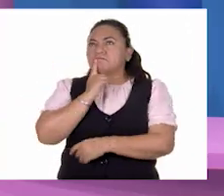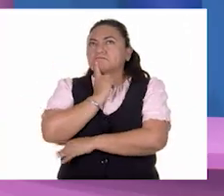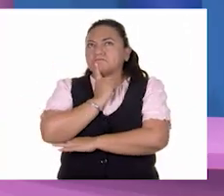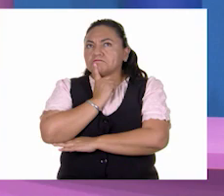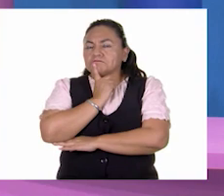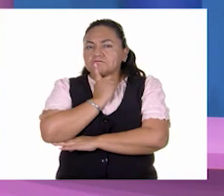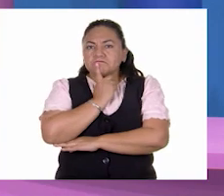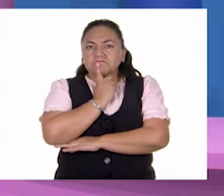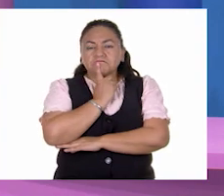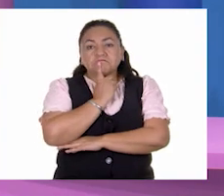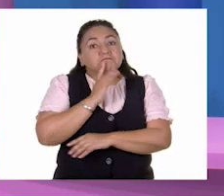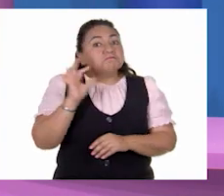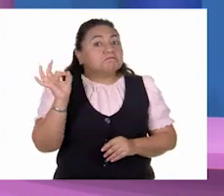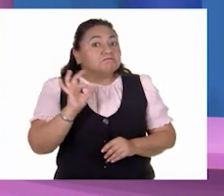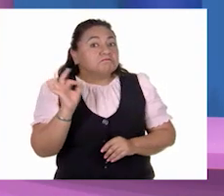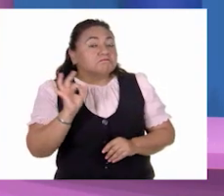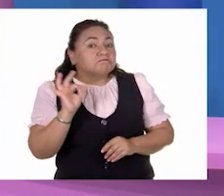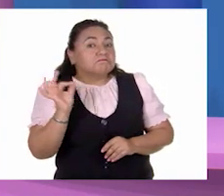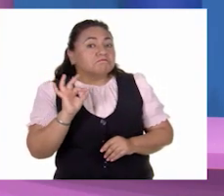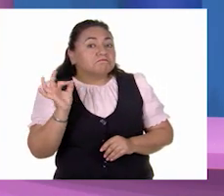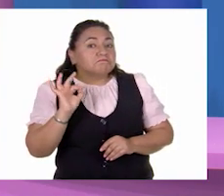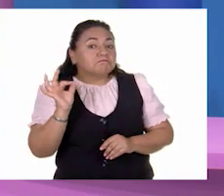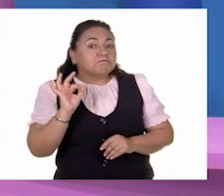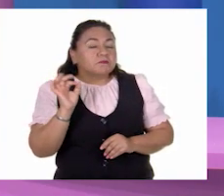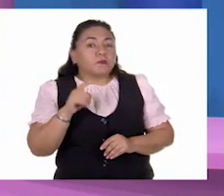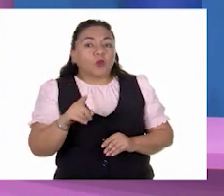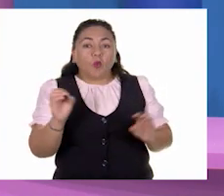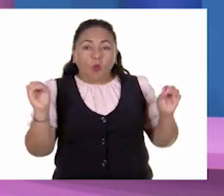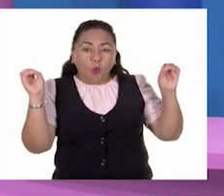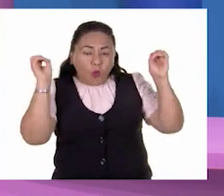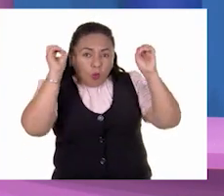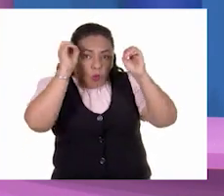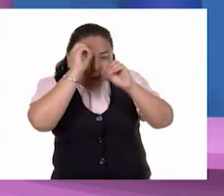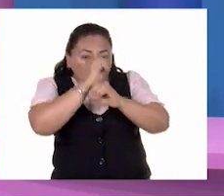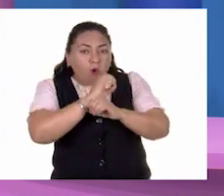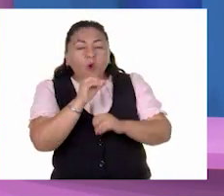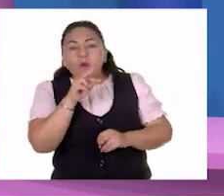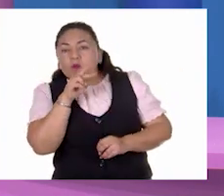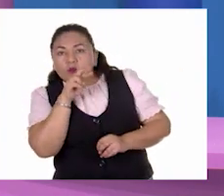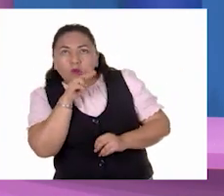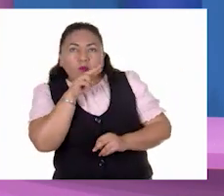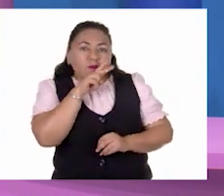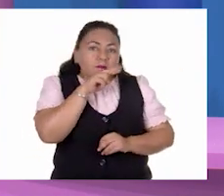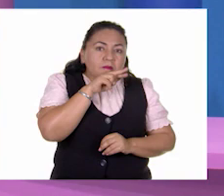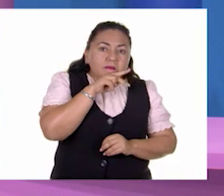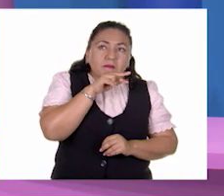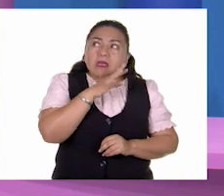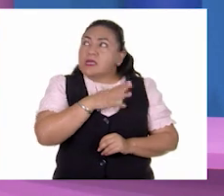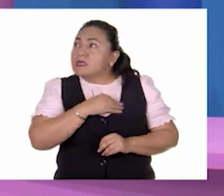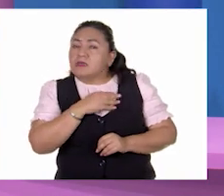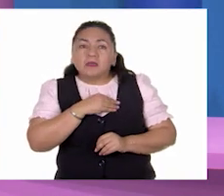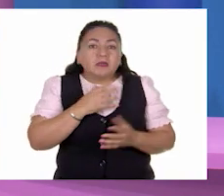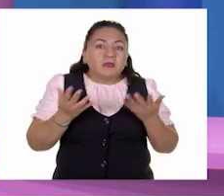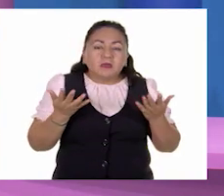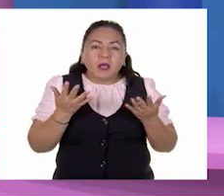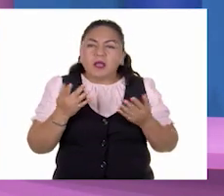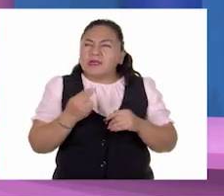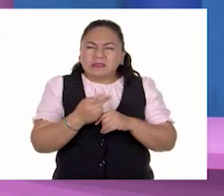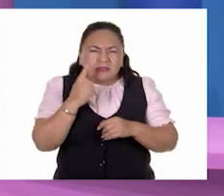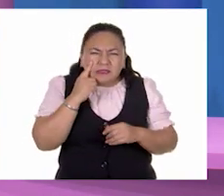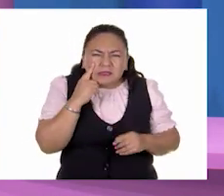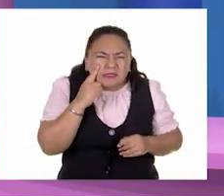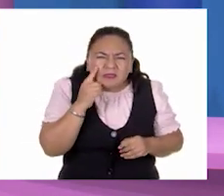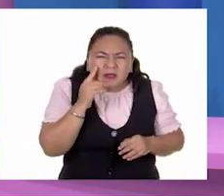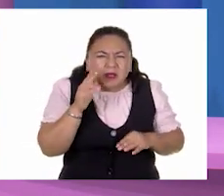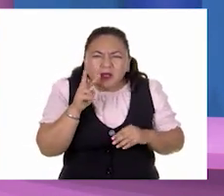Porque posiblemente si está en la oscuridad y tiene preocupación de sus hijos o de que sus hijos regresen, tiene que forzar la vista para alcanzar a